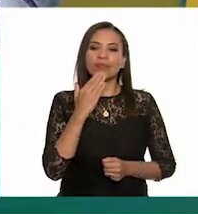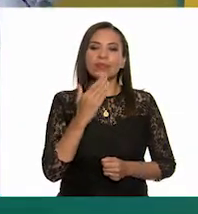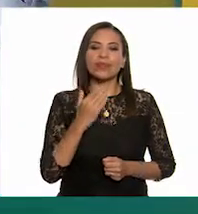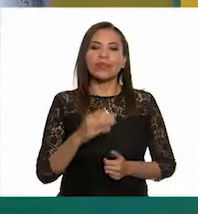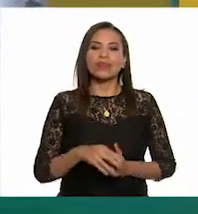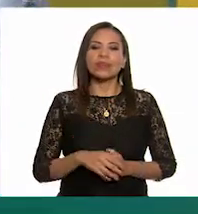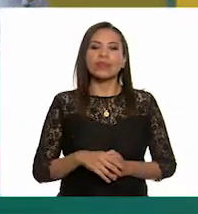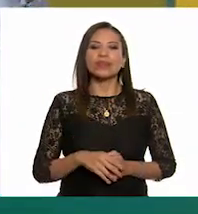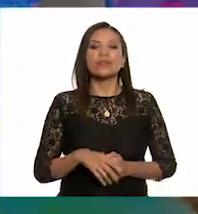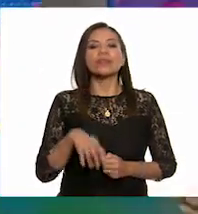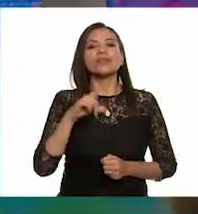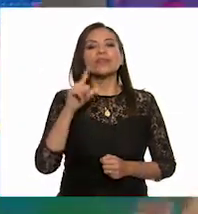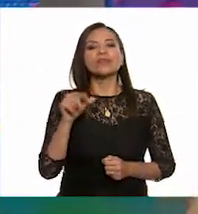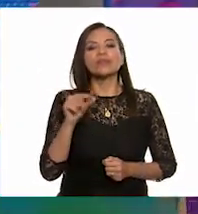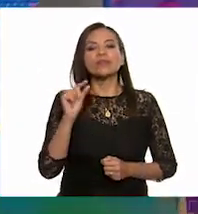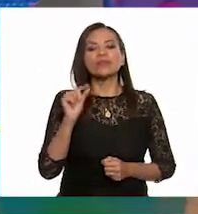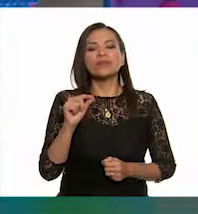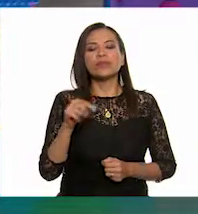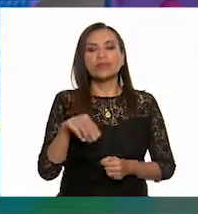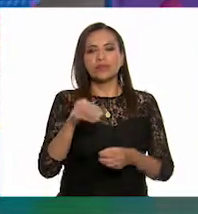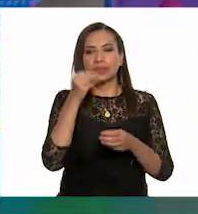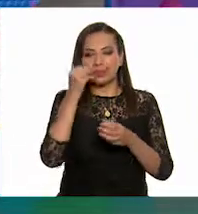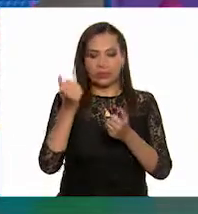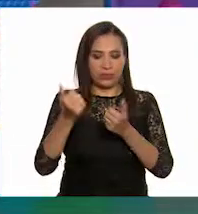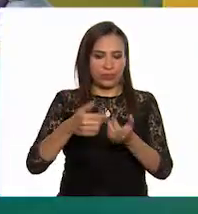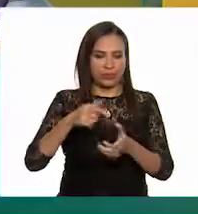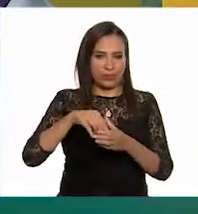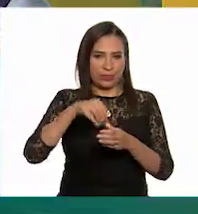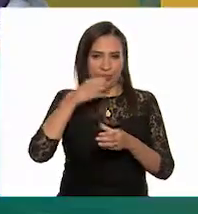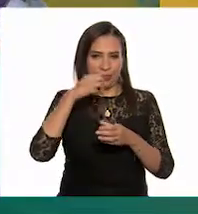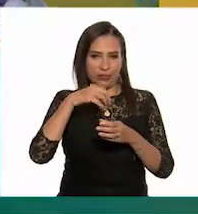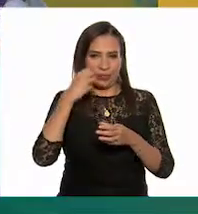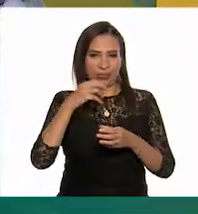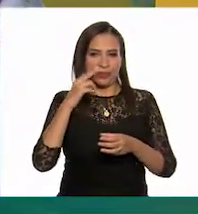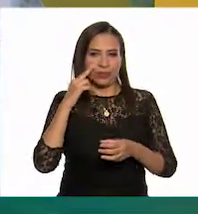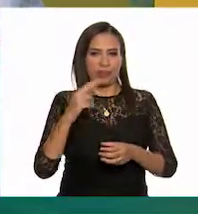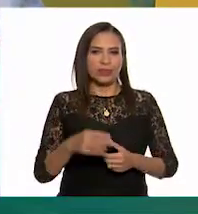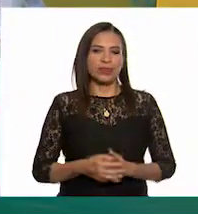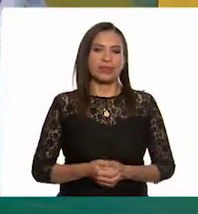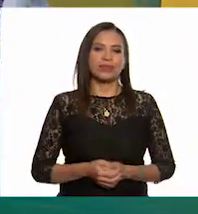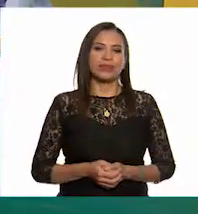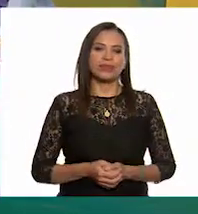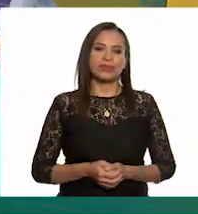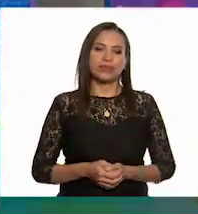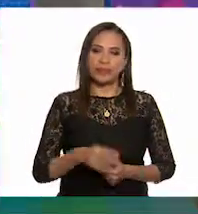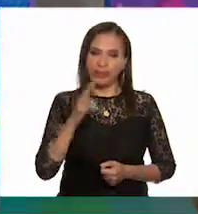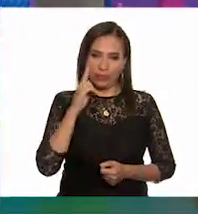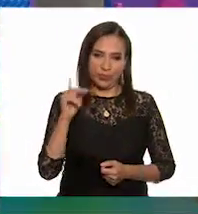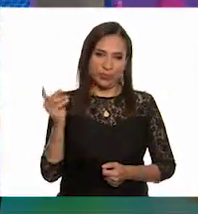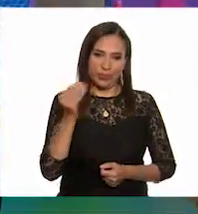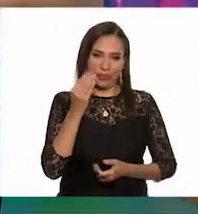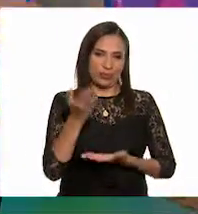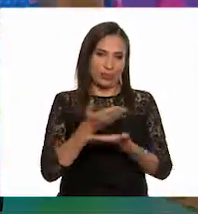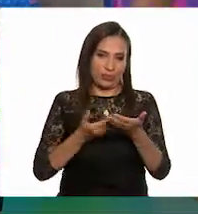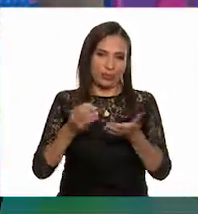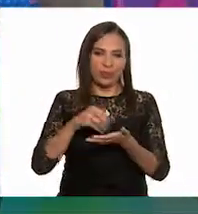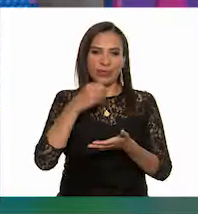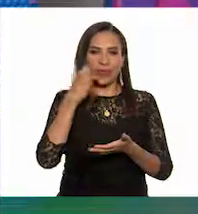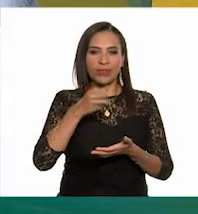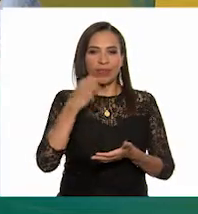cómanse unas semillitas que trajimos para comer. Aquí. Ahí está. Miren, les comparto de las mías si